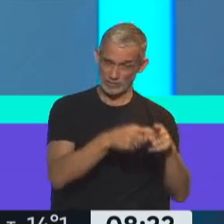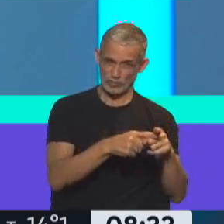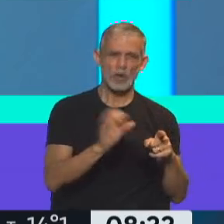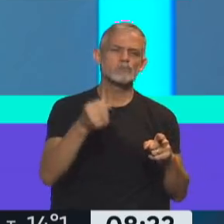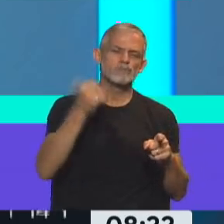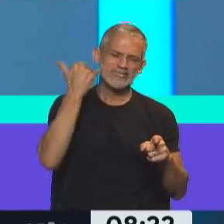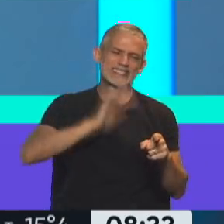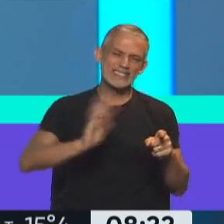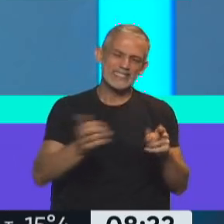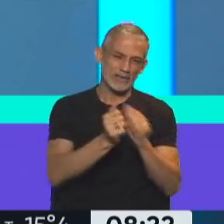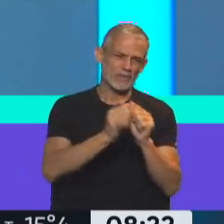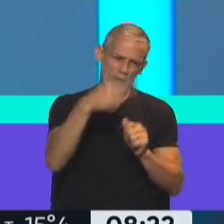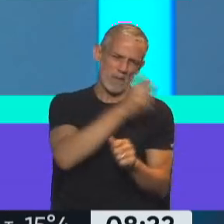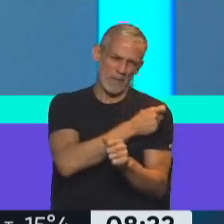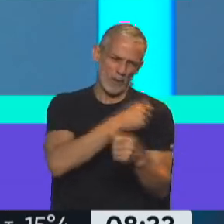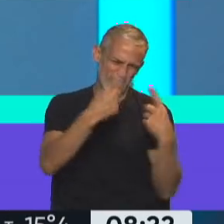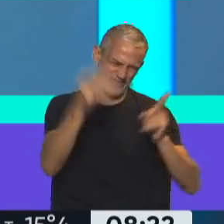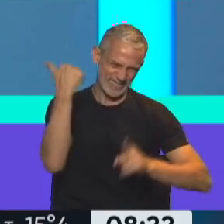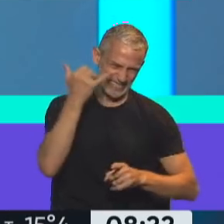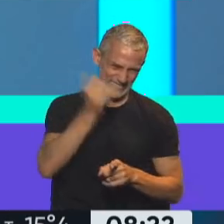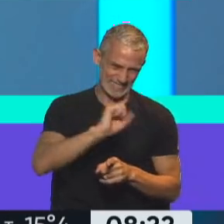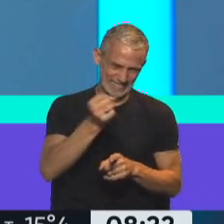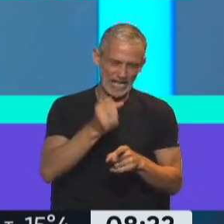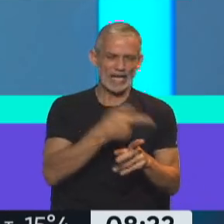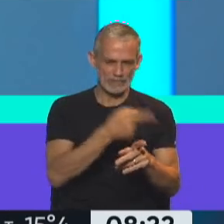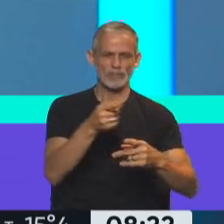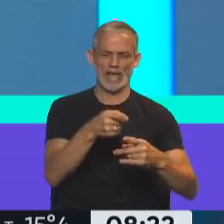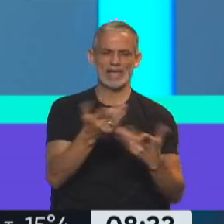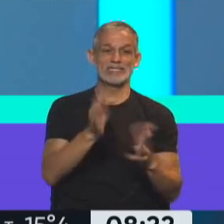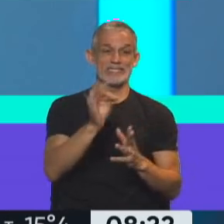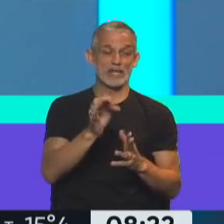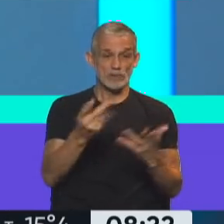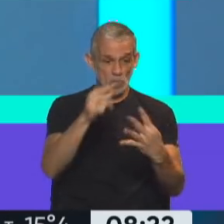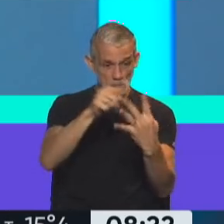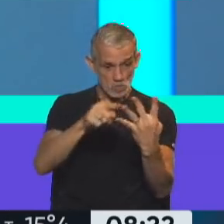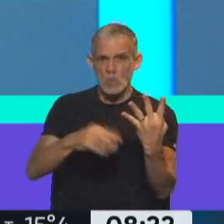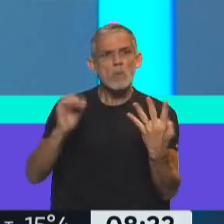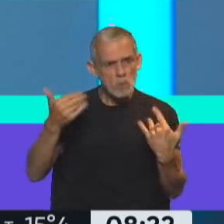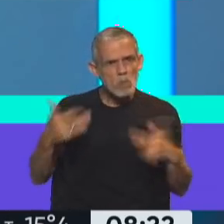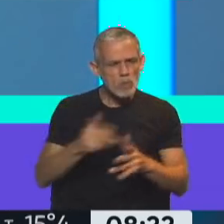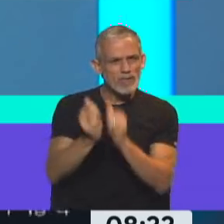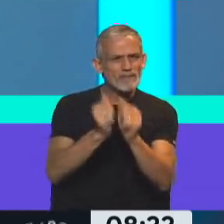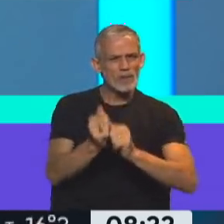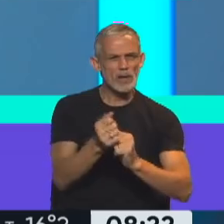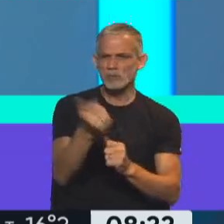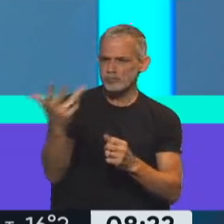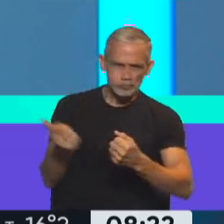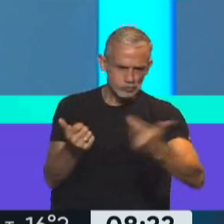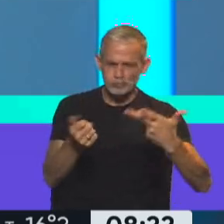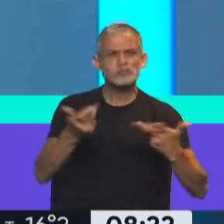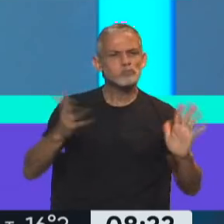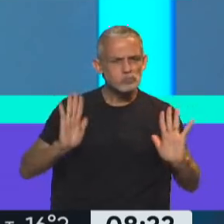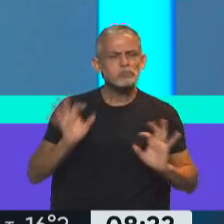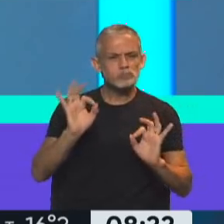experiencia de fabricar otras vacunas, ¿no? Eso es lo que nos permite. Sí, casi todas van a tener la posibilidad de fabricar una cantidad de vacunas como para